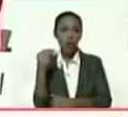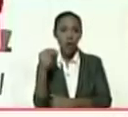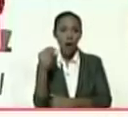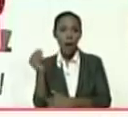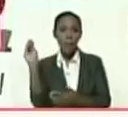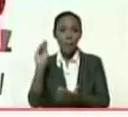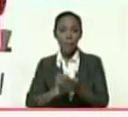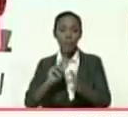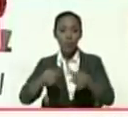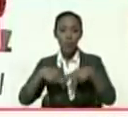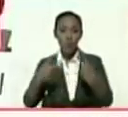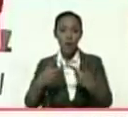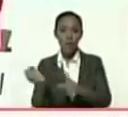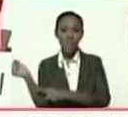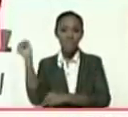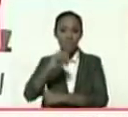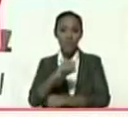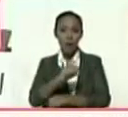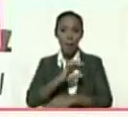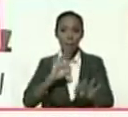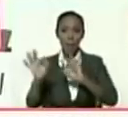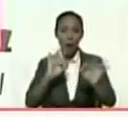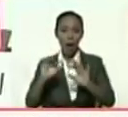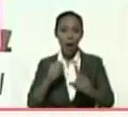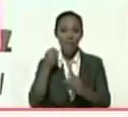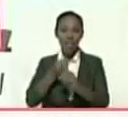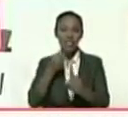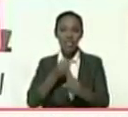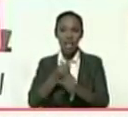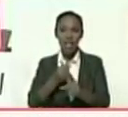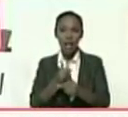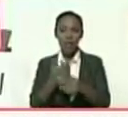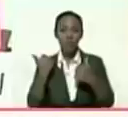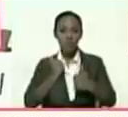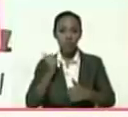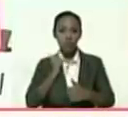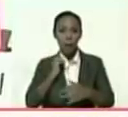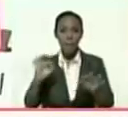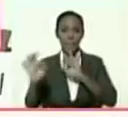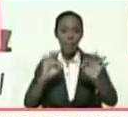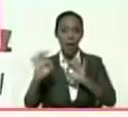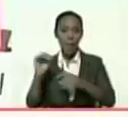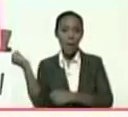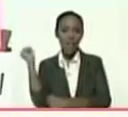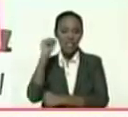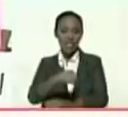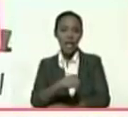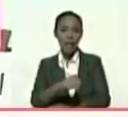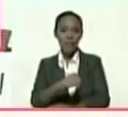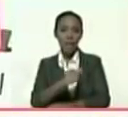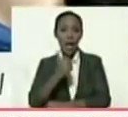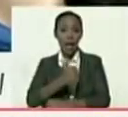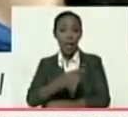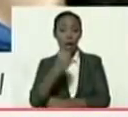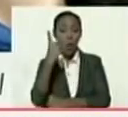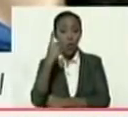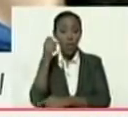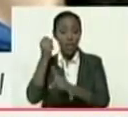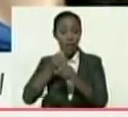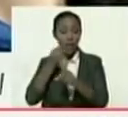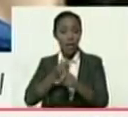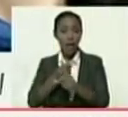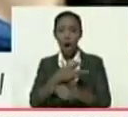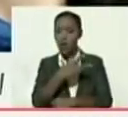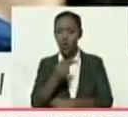Estamos preparados para dar las batallas que sean y estamos preparados para vencer en cada una de las batallas. No